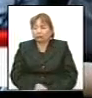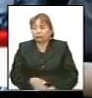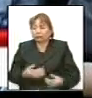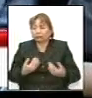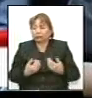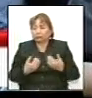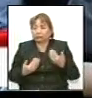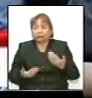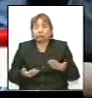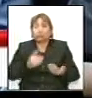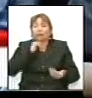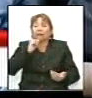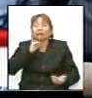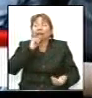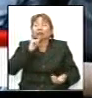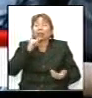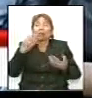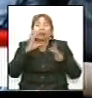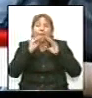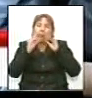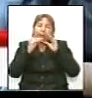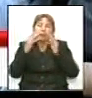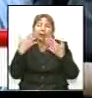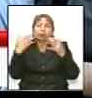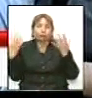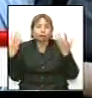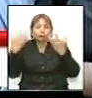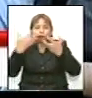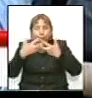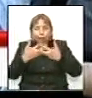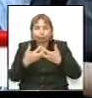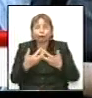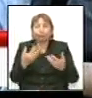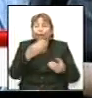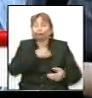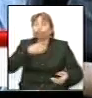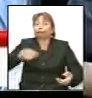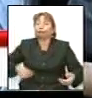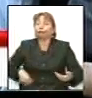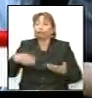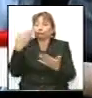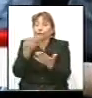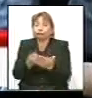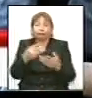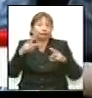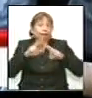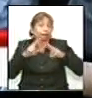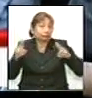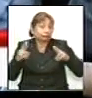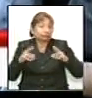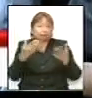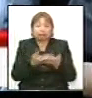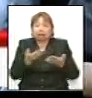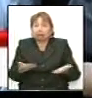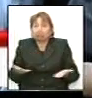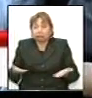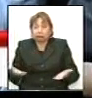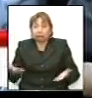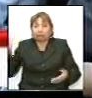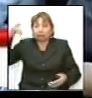faltas de coordinación porque a veces llega el ministerio como eléctrico con redes redes físicas redes